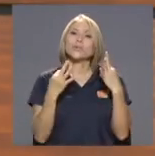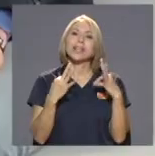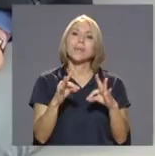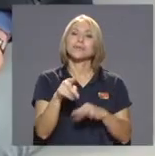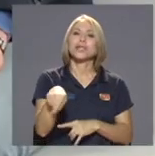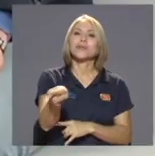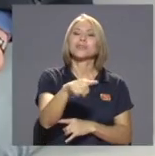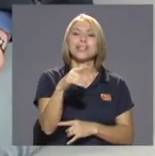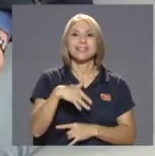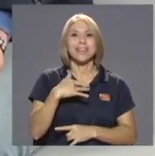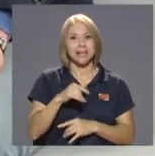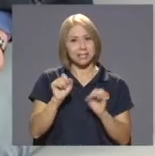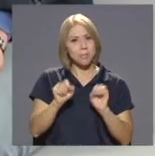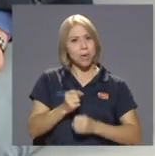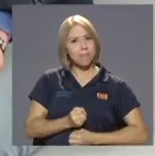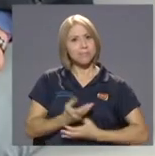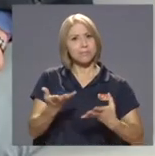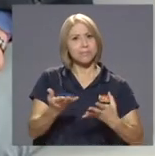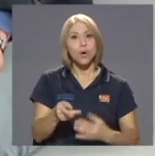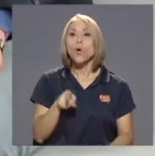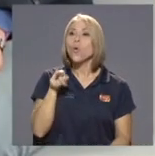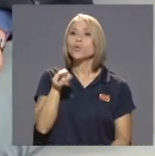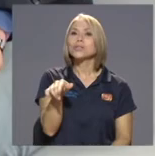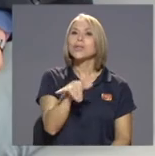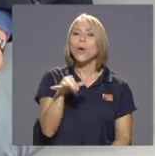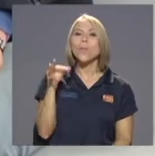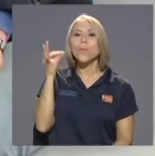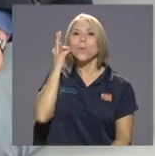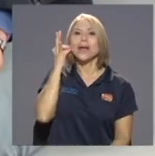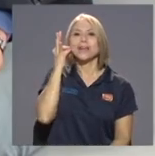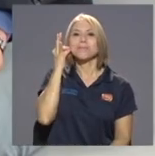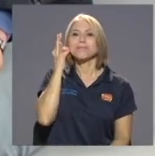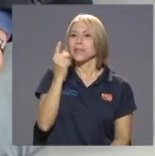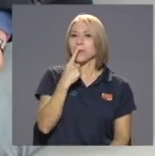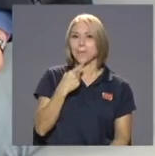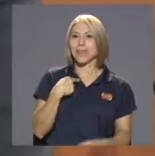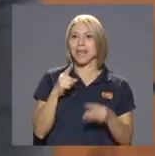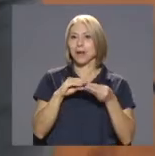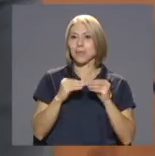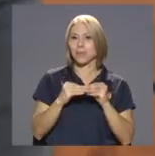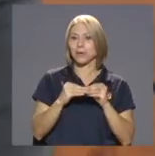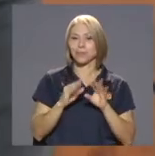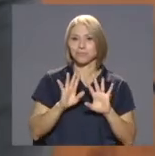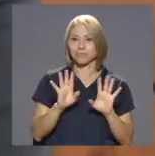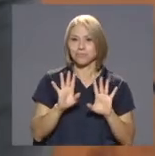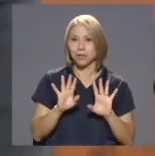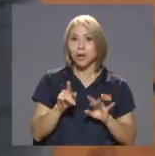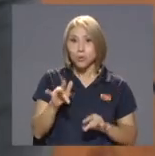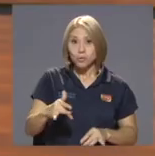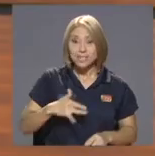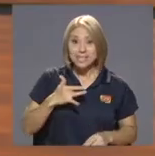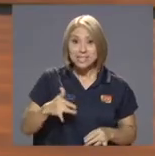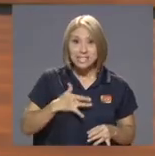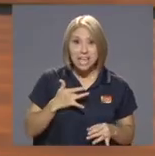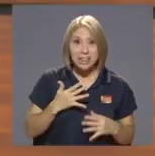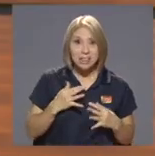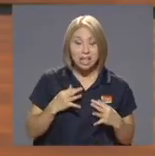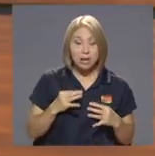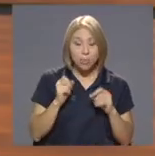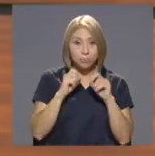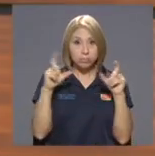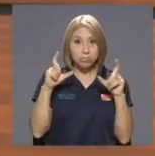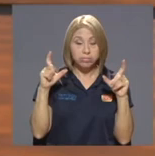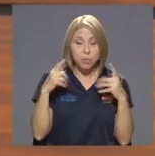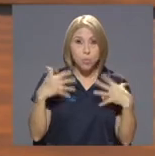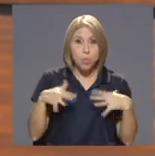puertas. Dígamelo usted entonces como mujer, no me diga un dato o como número. ¿Se siente alarmada con la cantidad de casos que